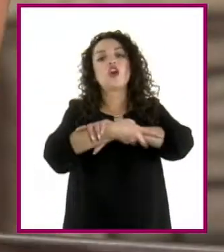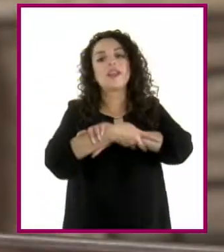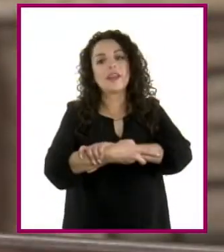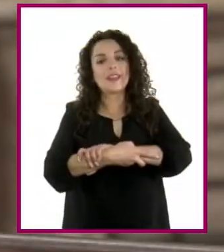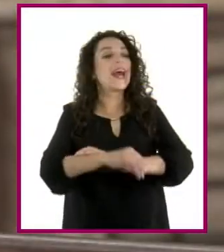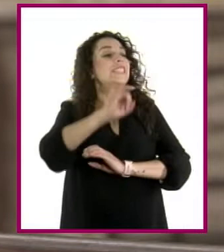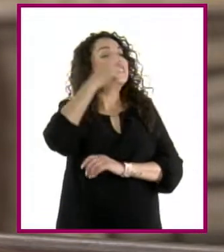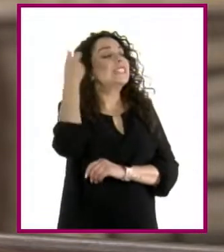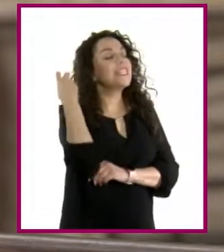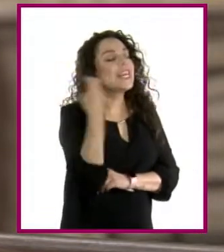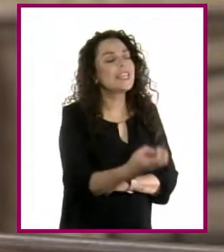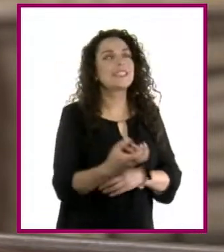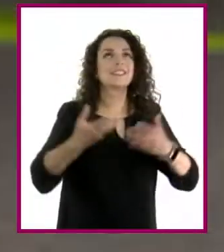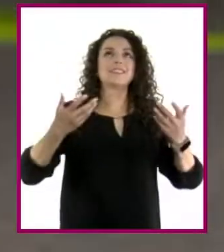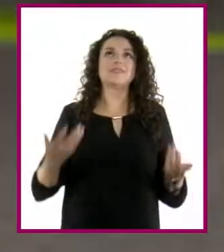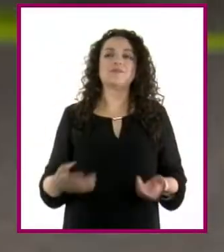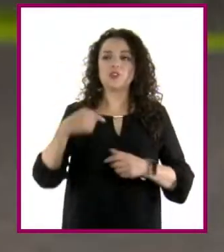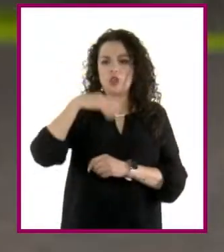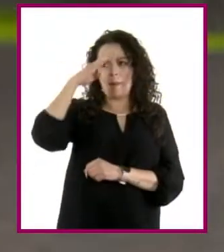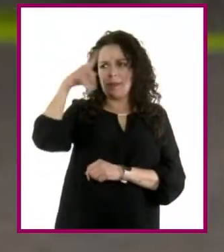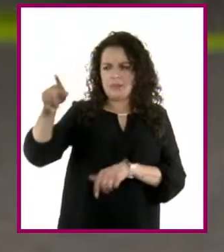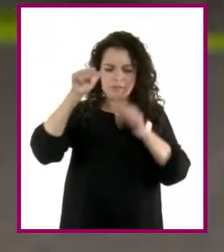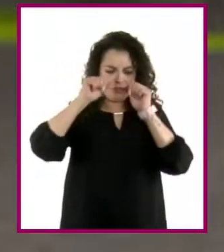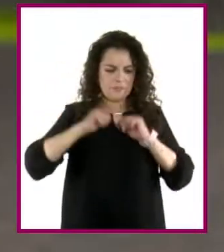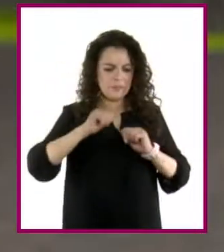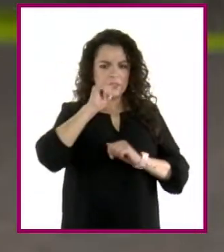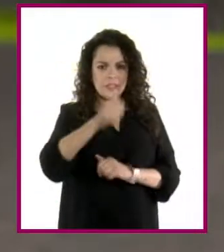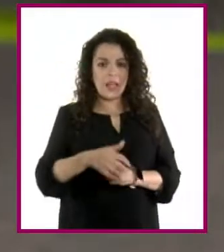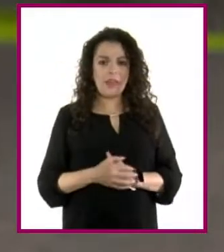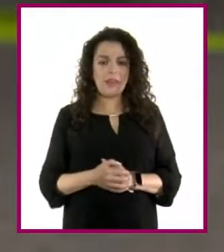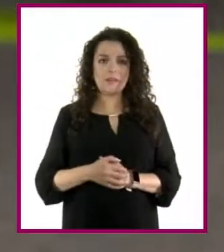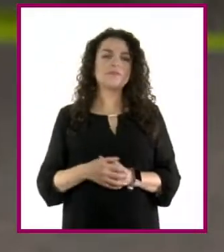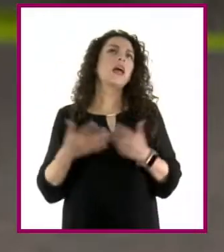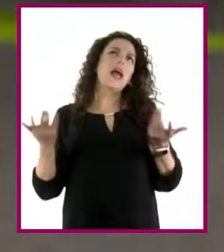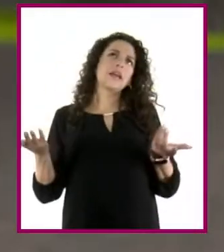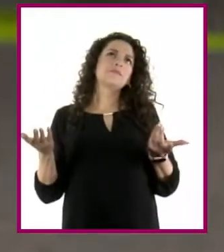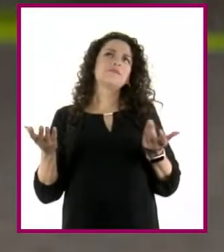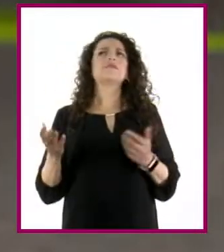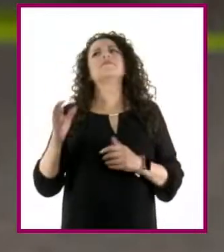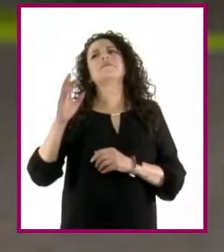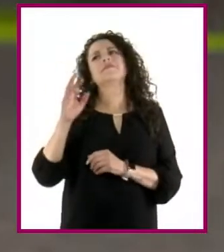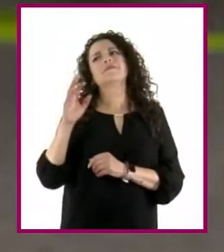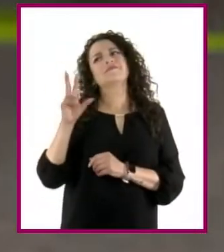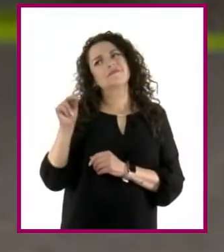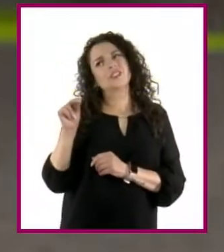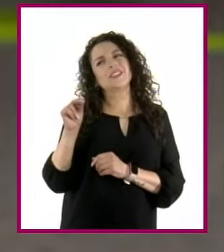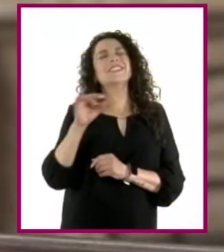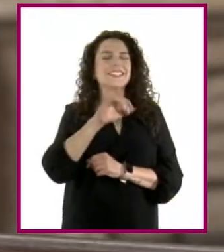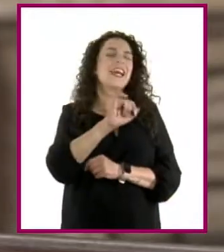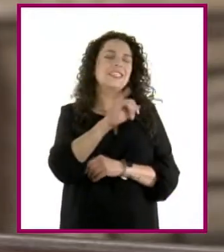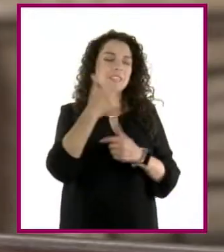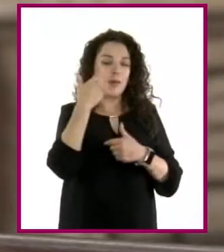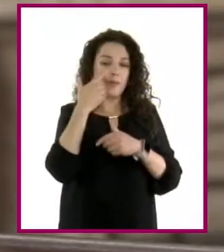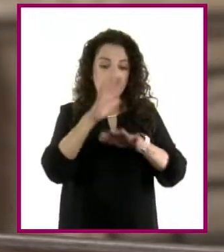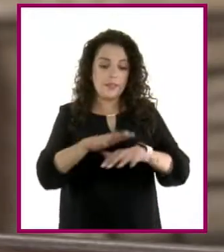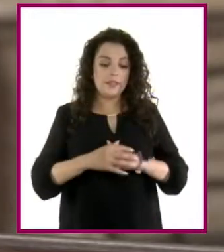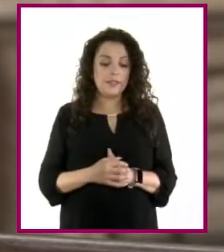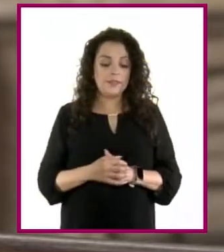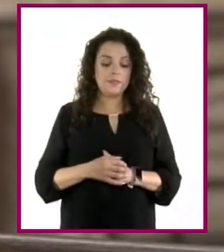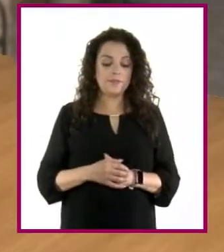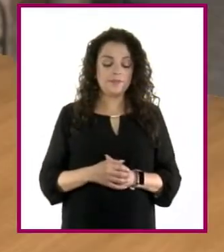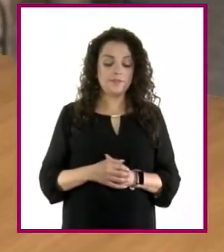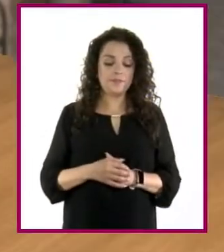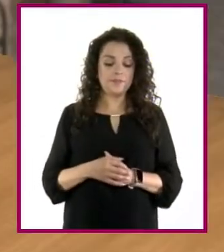solidaria. Y yo que pensé que ya no me estabas haciendo caso. ¿Eh? Bueno, no, o sea, sí. Es que mira.